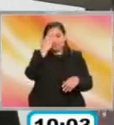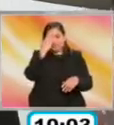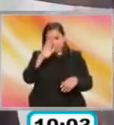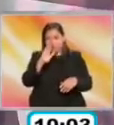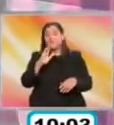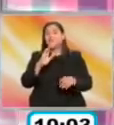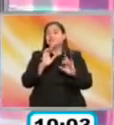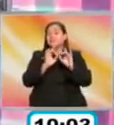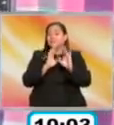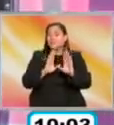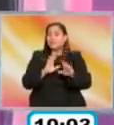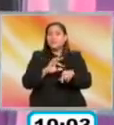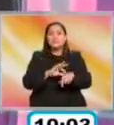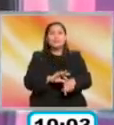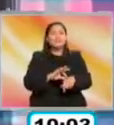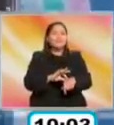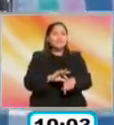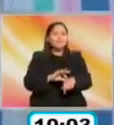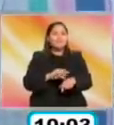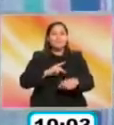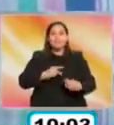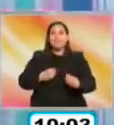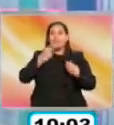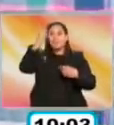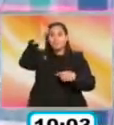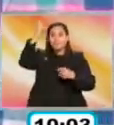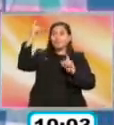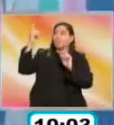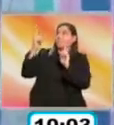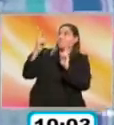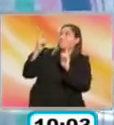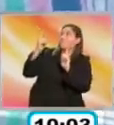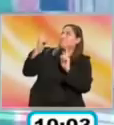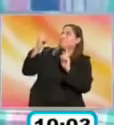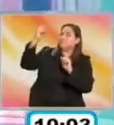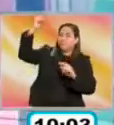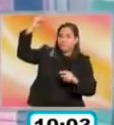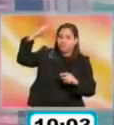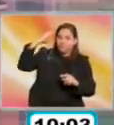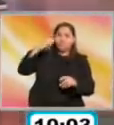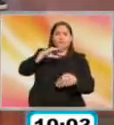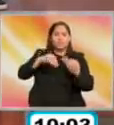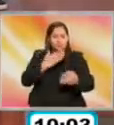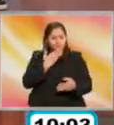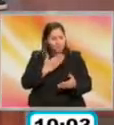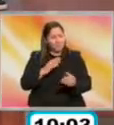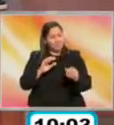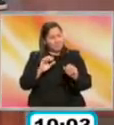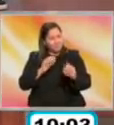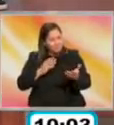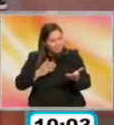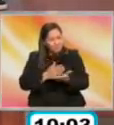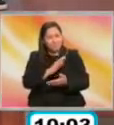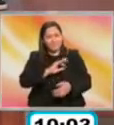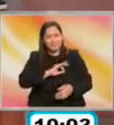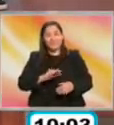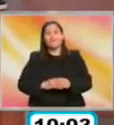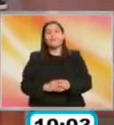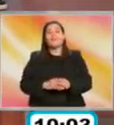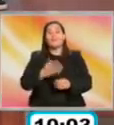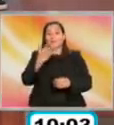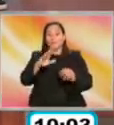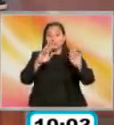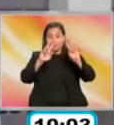de repente llega la realidad a tu vida y llega Dios y te dice, todo va a estar bien, llegarás al otro lado. Son 10